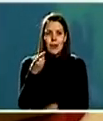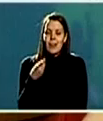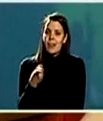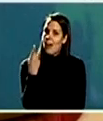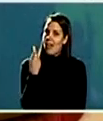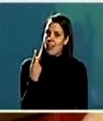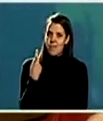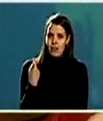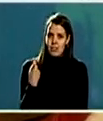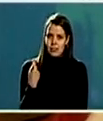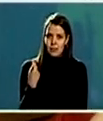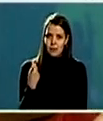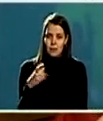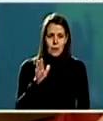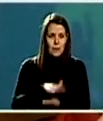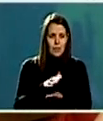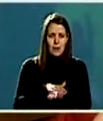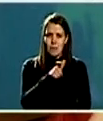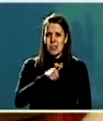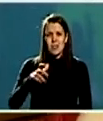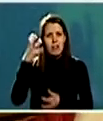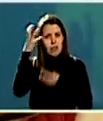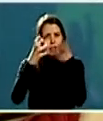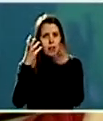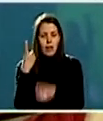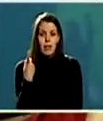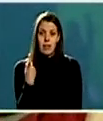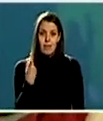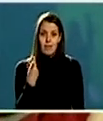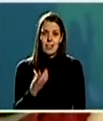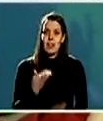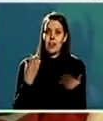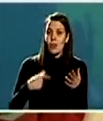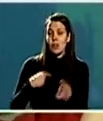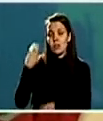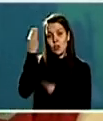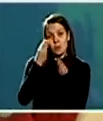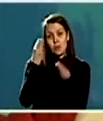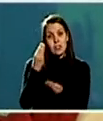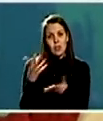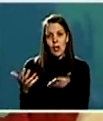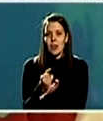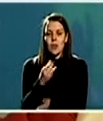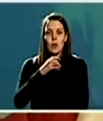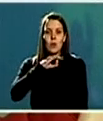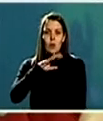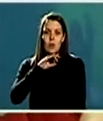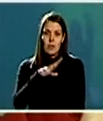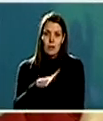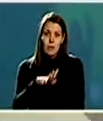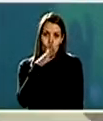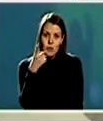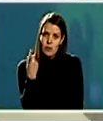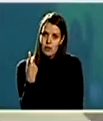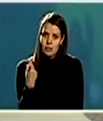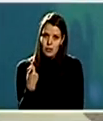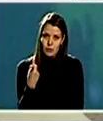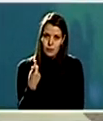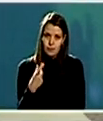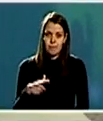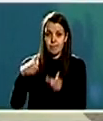que era algo que necesitábamos todos los ganaderos creo que todos vamos a estar muy contentos que si necesitábamos